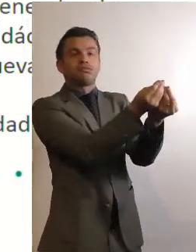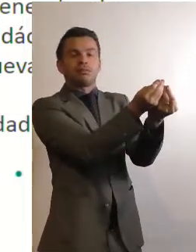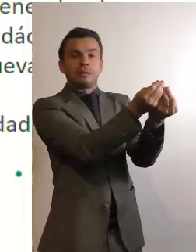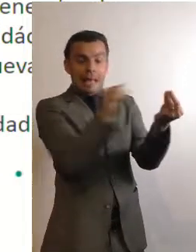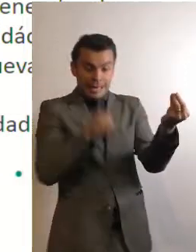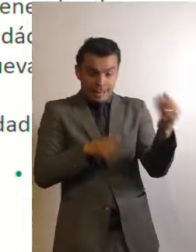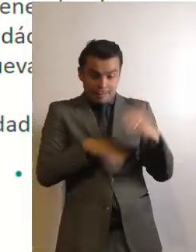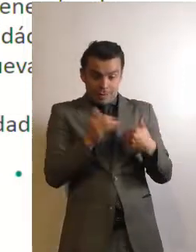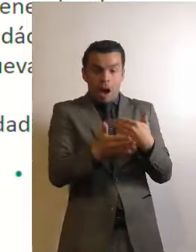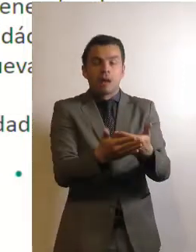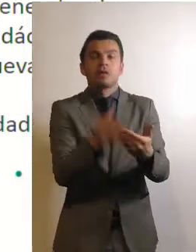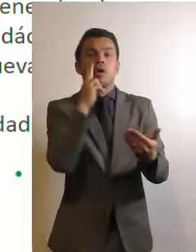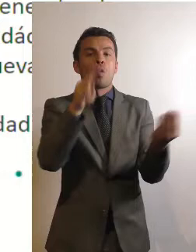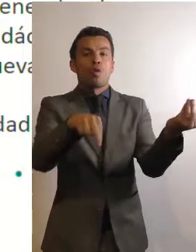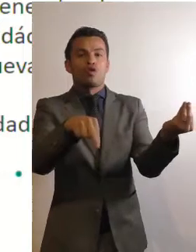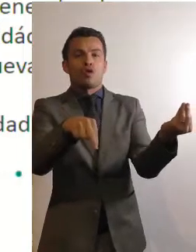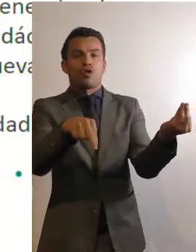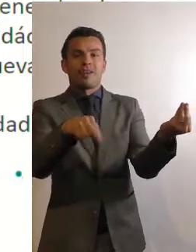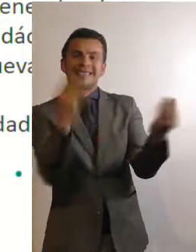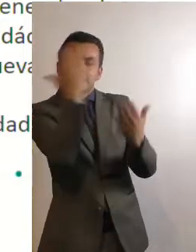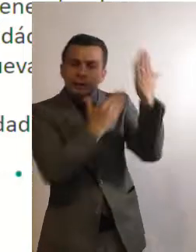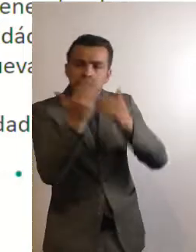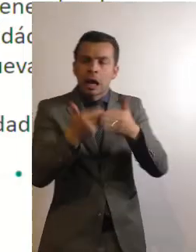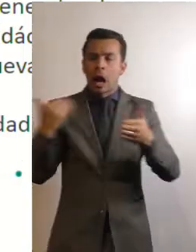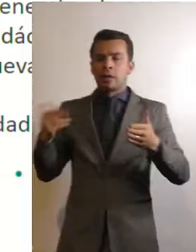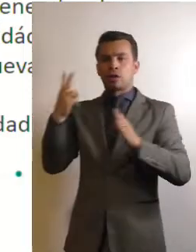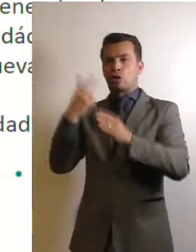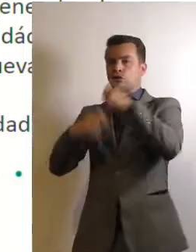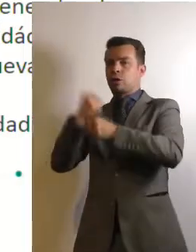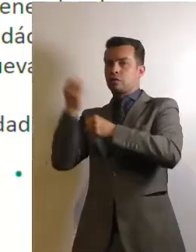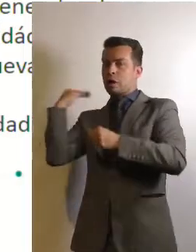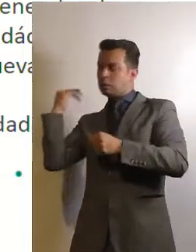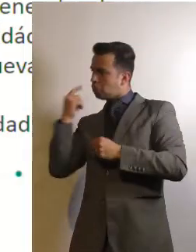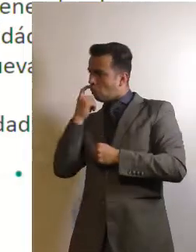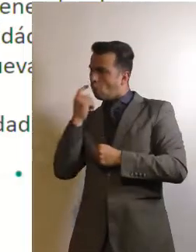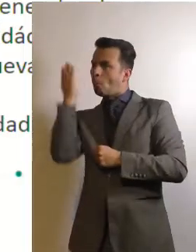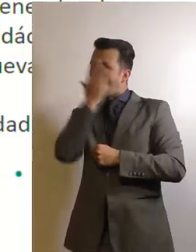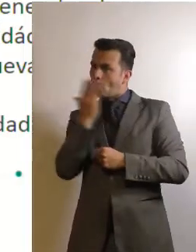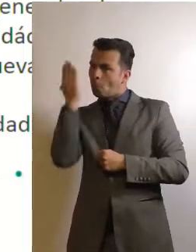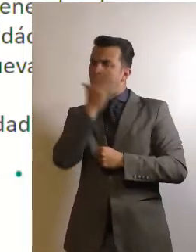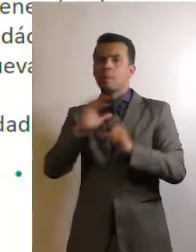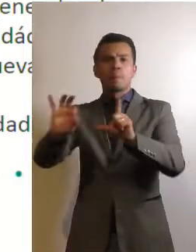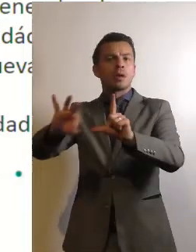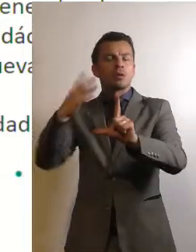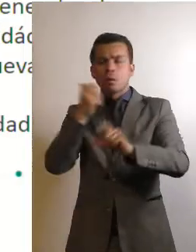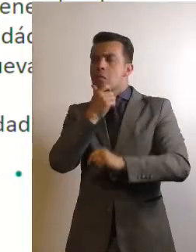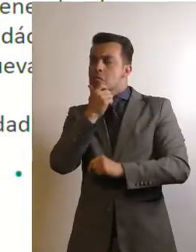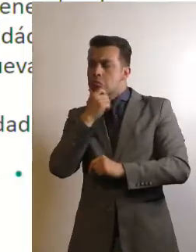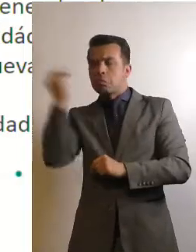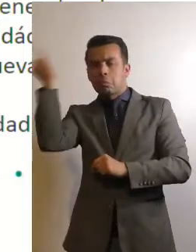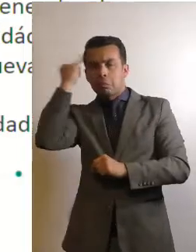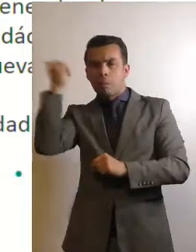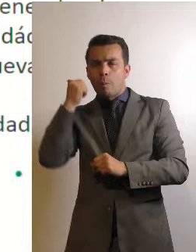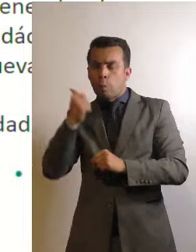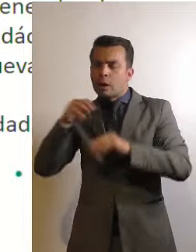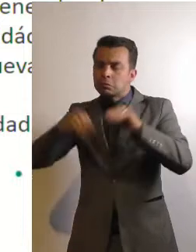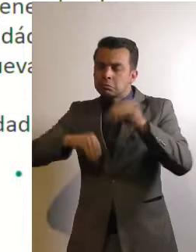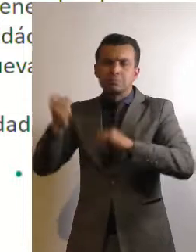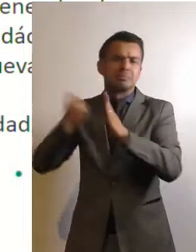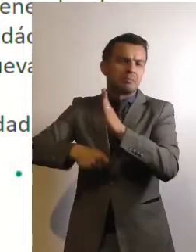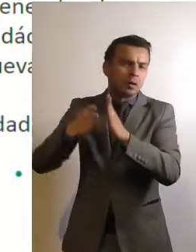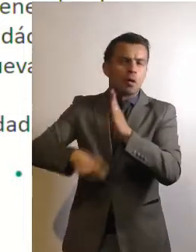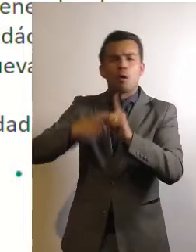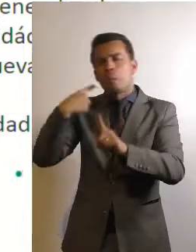evaluar esas buenas prácticas que tuvimos y de acuerdo con eso poder presentar al Ministerio de Educación esas modificaciones